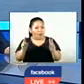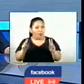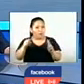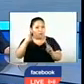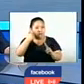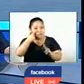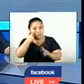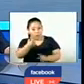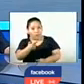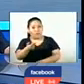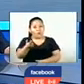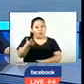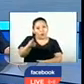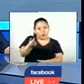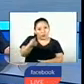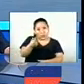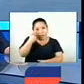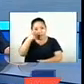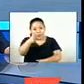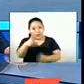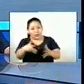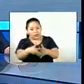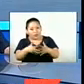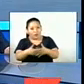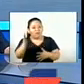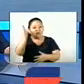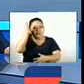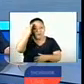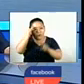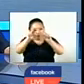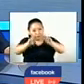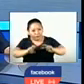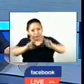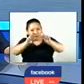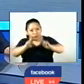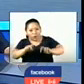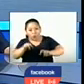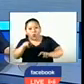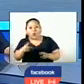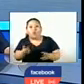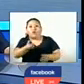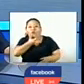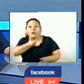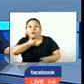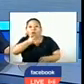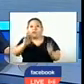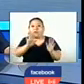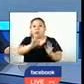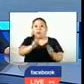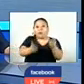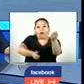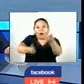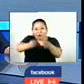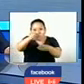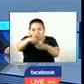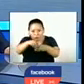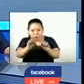los cuerpos de seguridad en Estados Unidos están ansiosos por indagar entre los ambulantes datos almacenados en sus vehículos